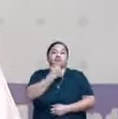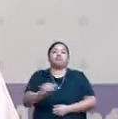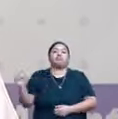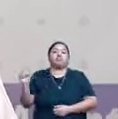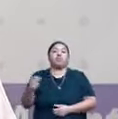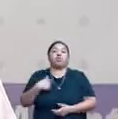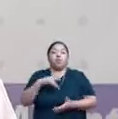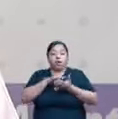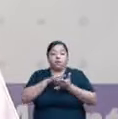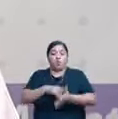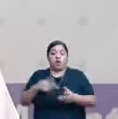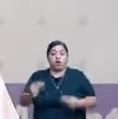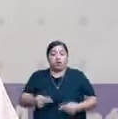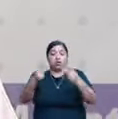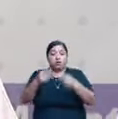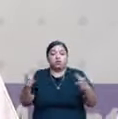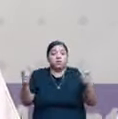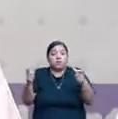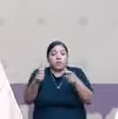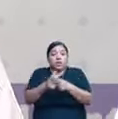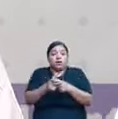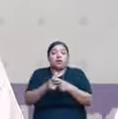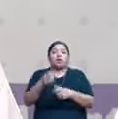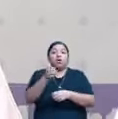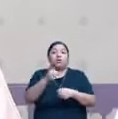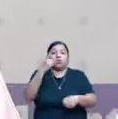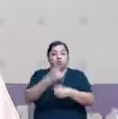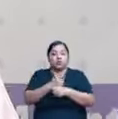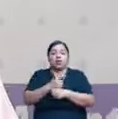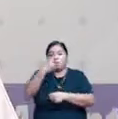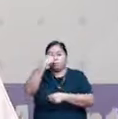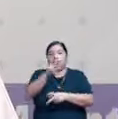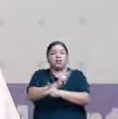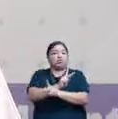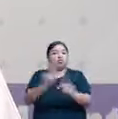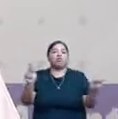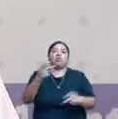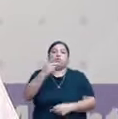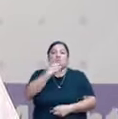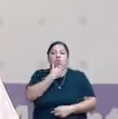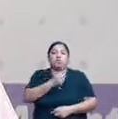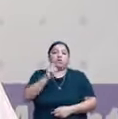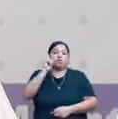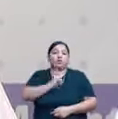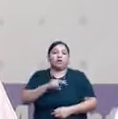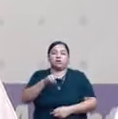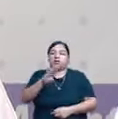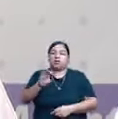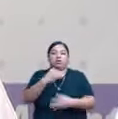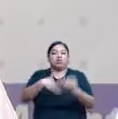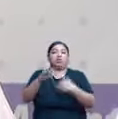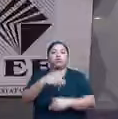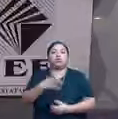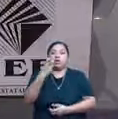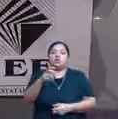los pequeños negocios, oportunidades laborales para todas, todos y todes. Lo local es nuestra